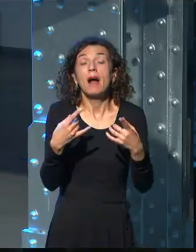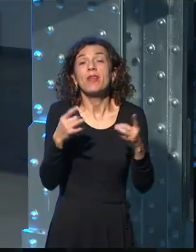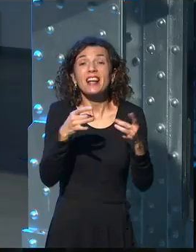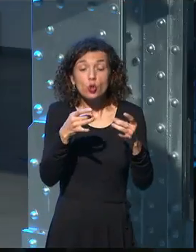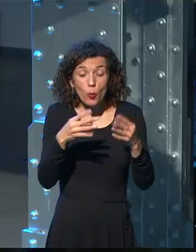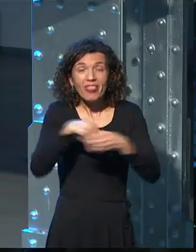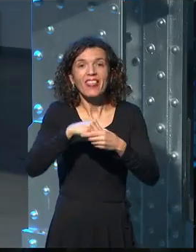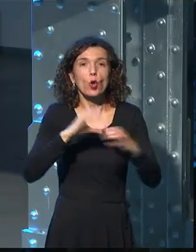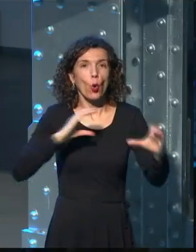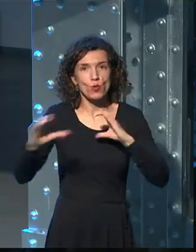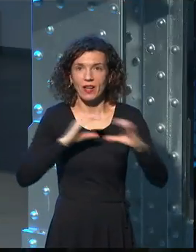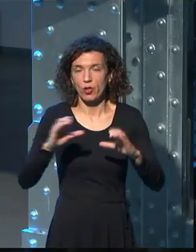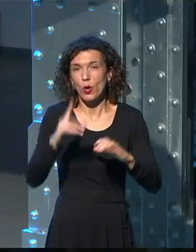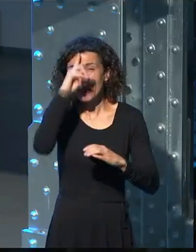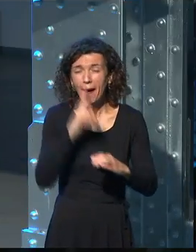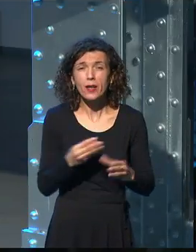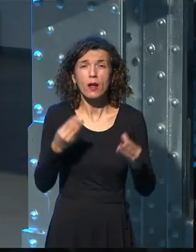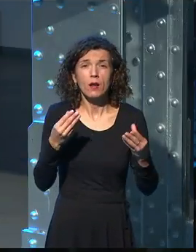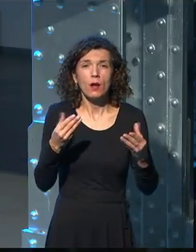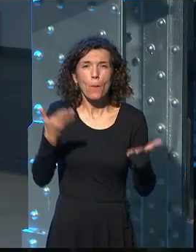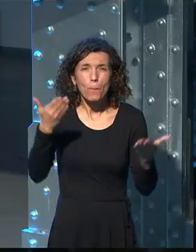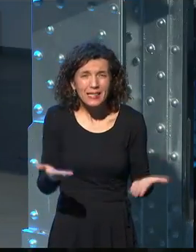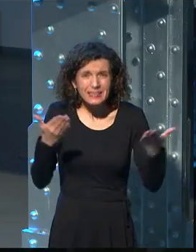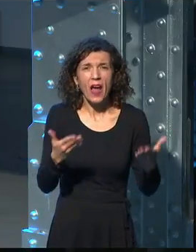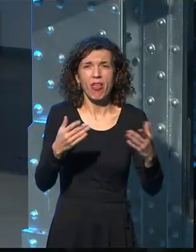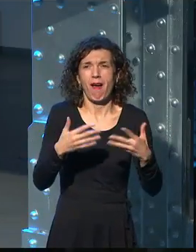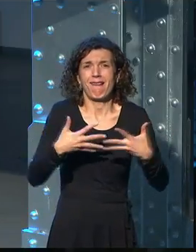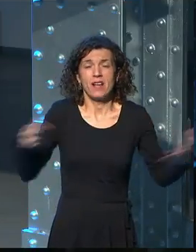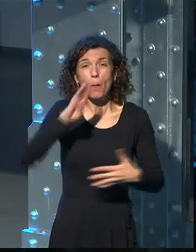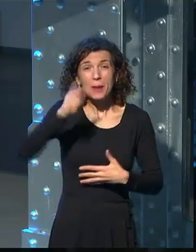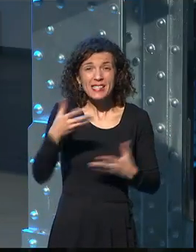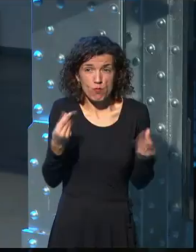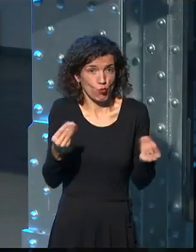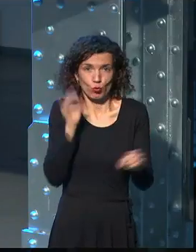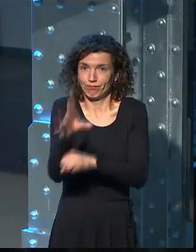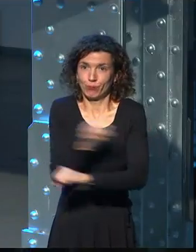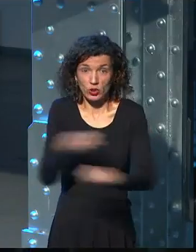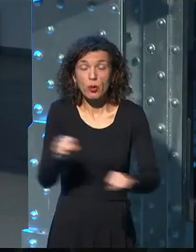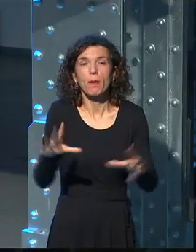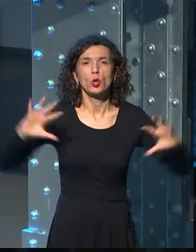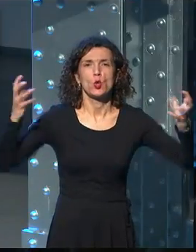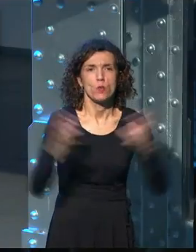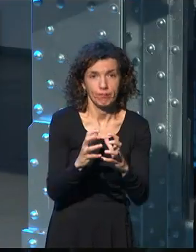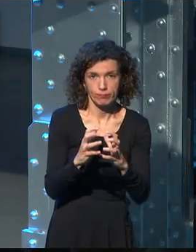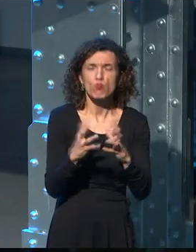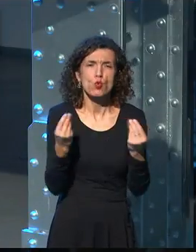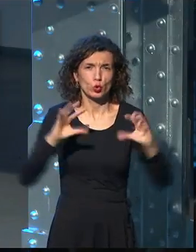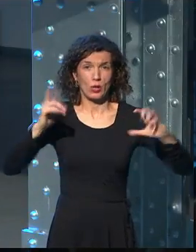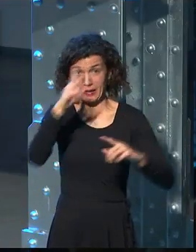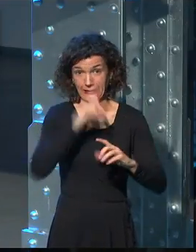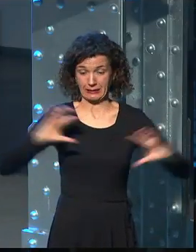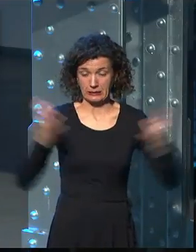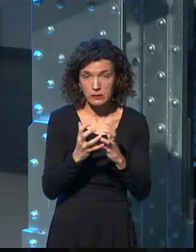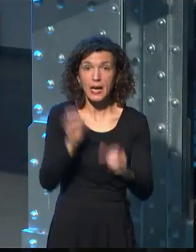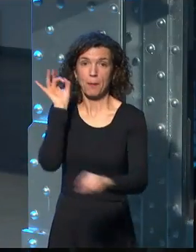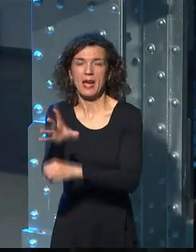comunicaciones no es suficiente para soportar imágenes tan pesadas. Así que tenemos que recurrir a trucos para comprimirlas, las comprimimos muchísimo y